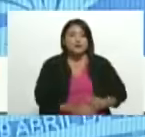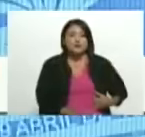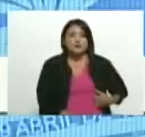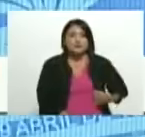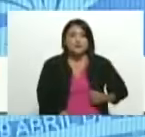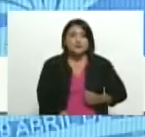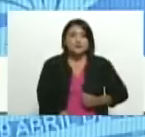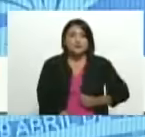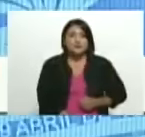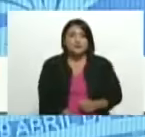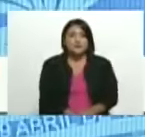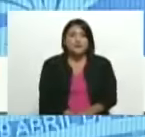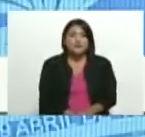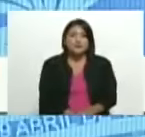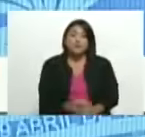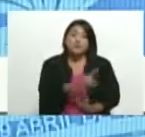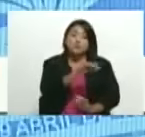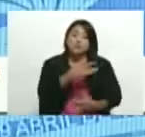Pero deberías ser el primer interesado